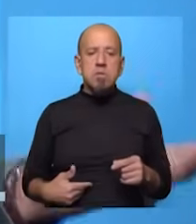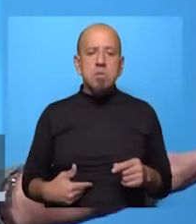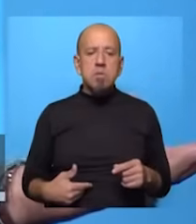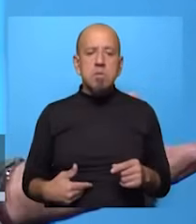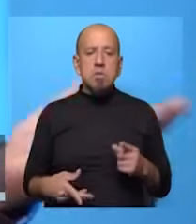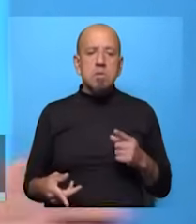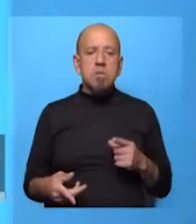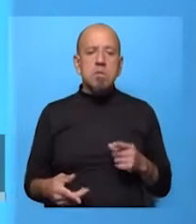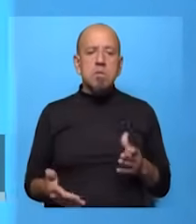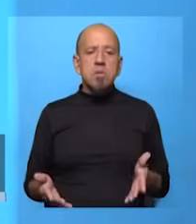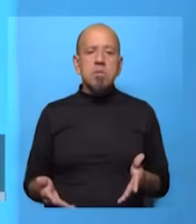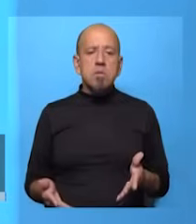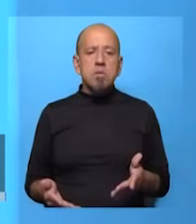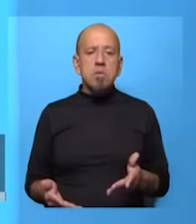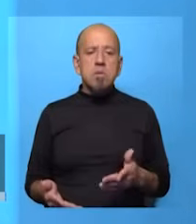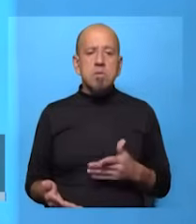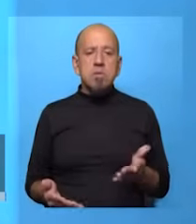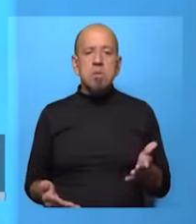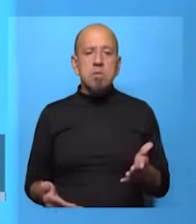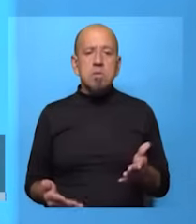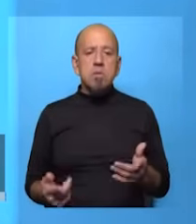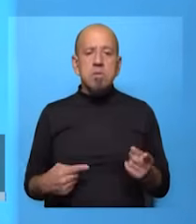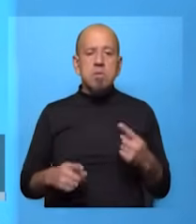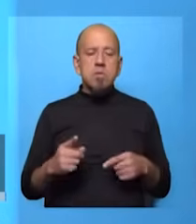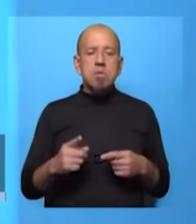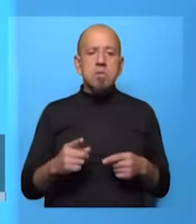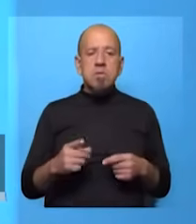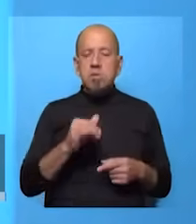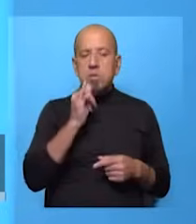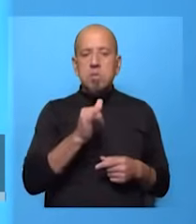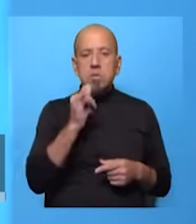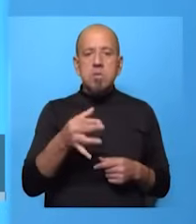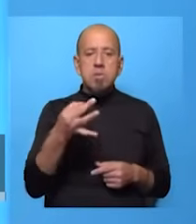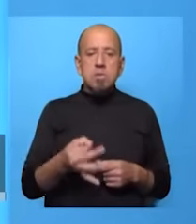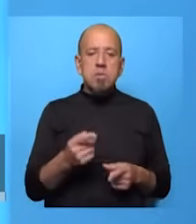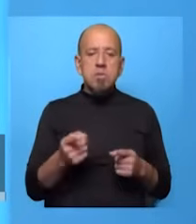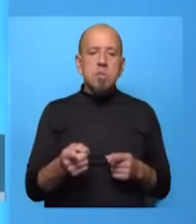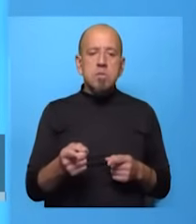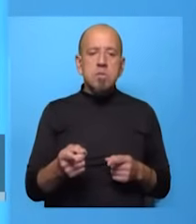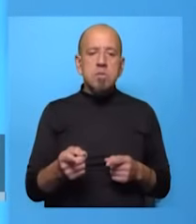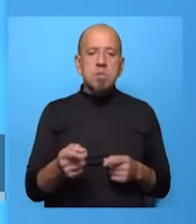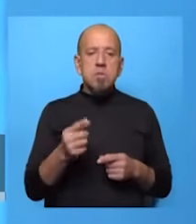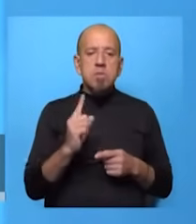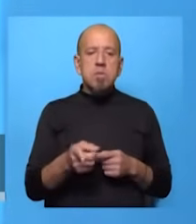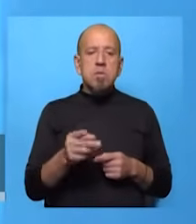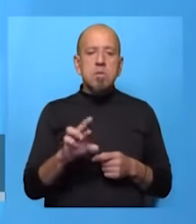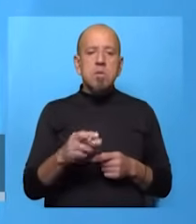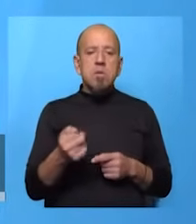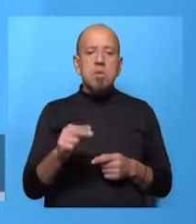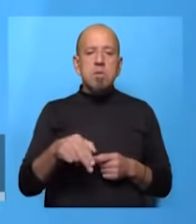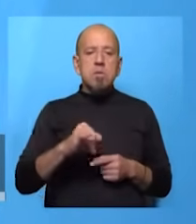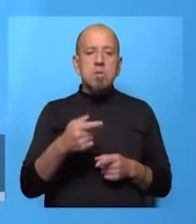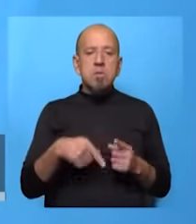gente abre la heladera y dice el presidente no está relatando describiendo el país que tenemos ahora Lo cierto es que el sector granjero de este país